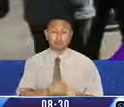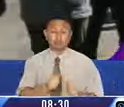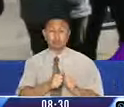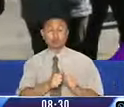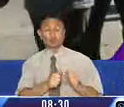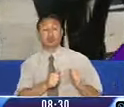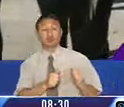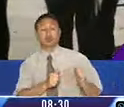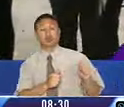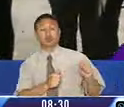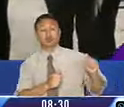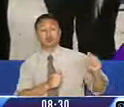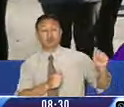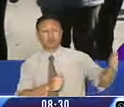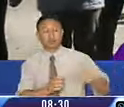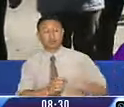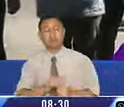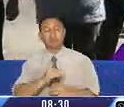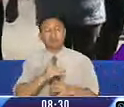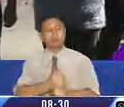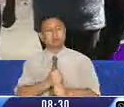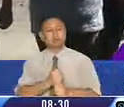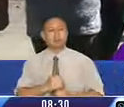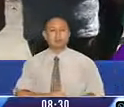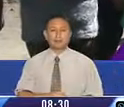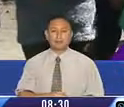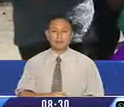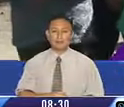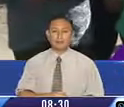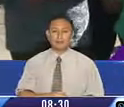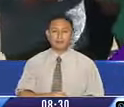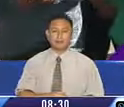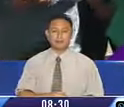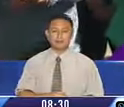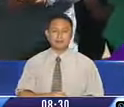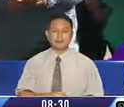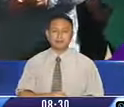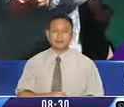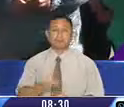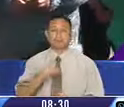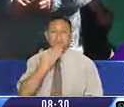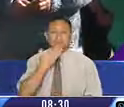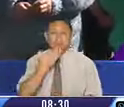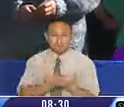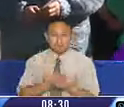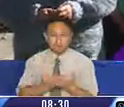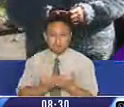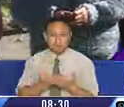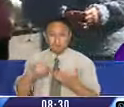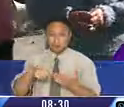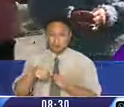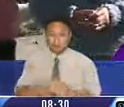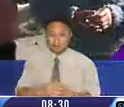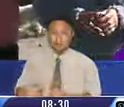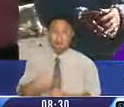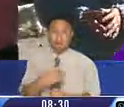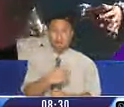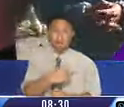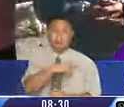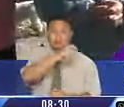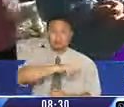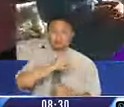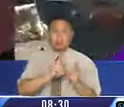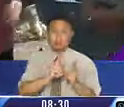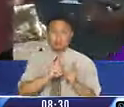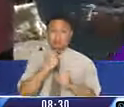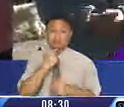entonces necesitamos la seguridad de la fuerza pública, mi señorita. Bien, mi vecino, muchísimas gracias. Bueno, es el clamor de nuestros vecinos de